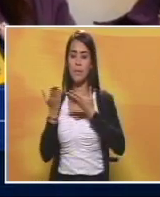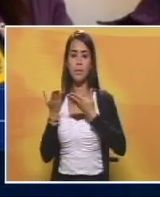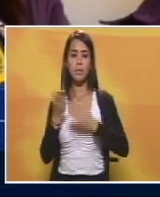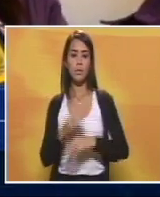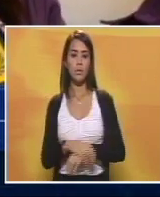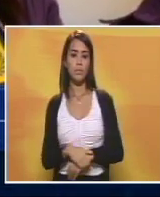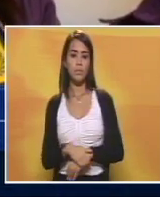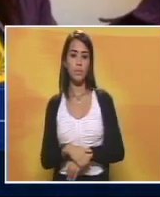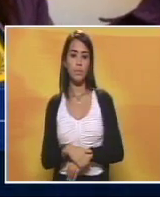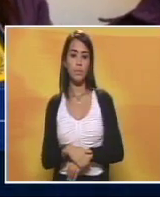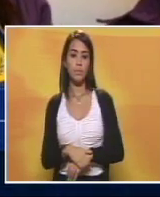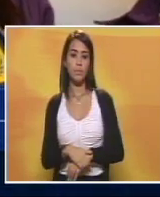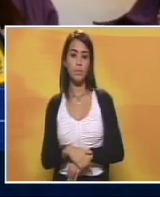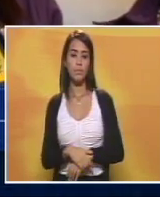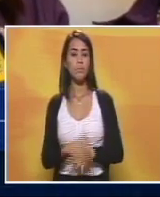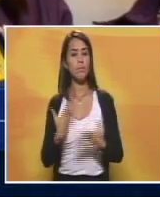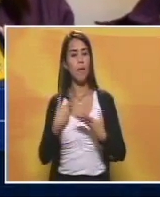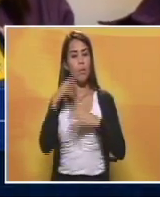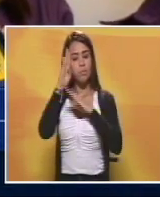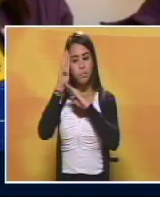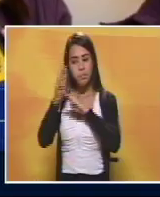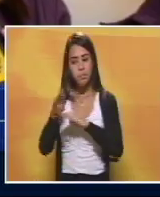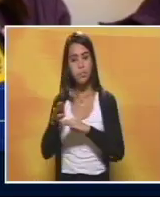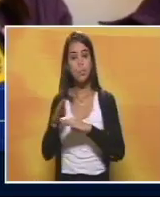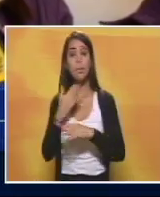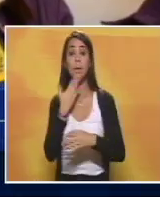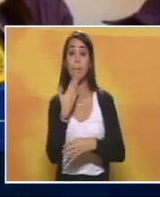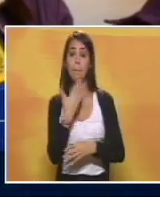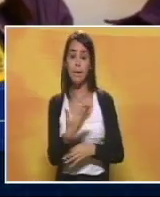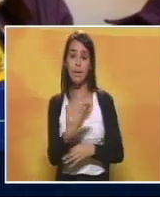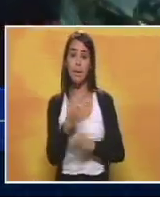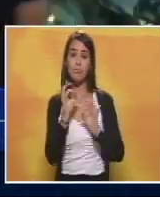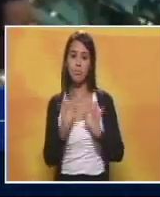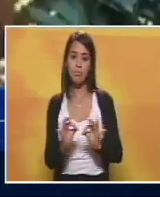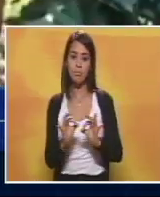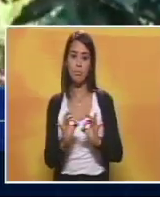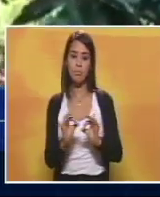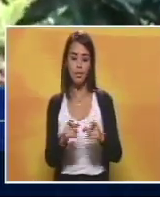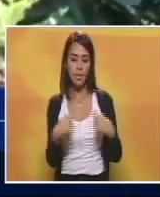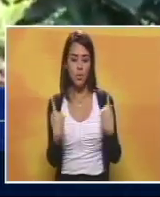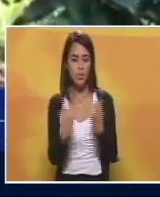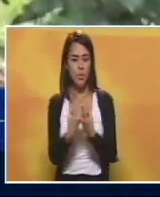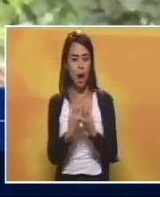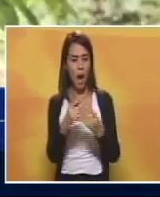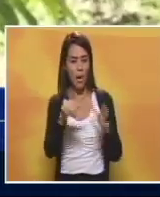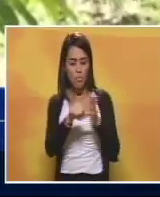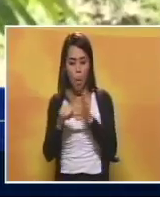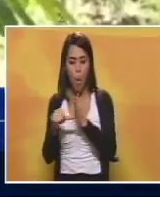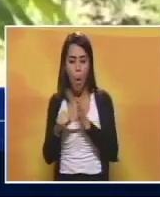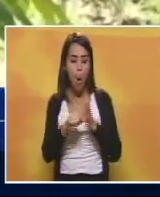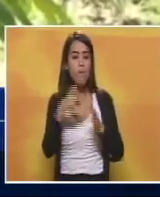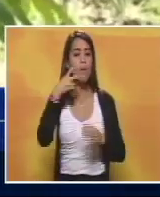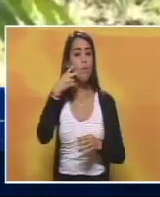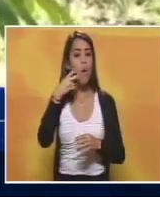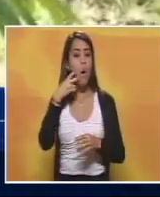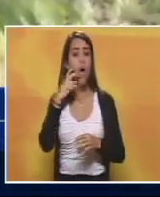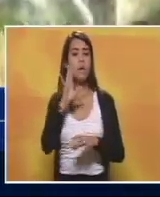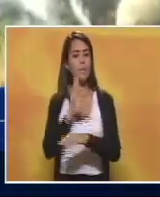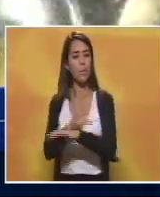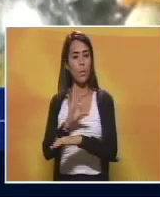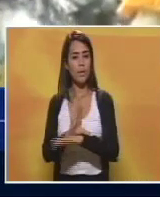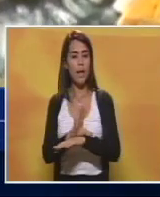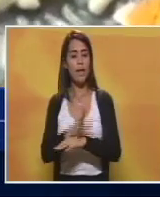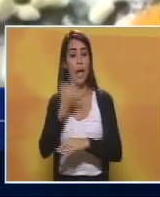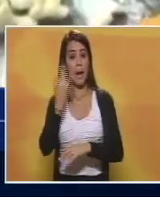con la finalidad de consolidar la solicitud de denominación de origen cacao caripito para así poder proteger y